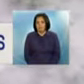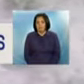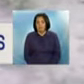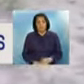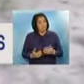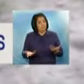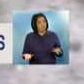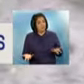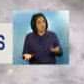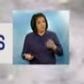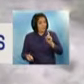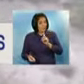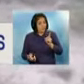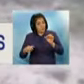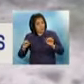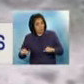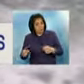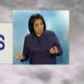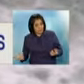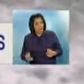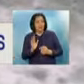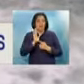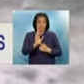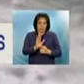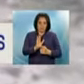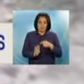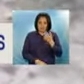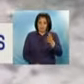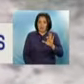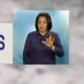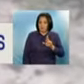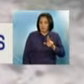Y si cree que eso es imposible, le presentamos a Florian.